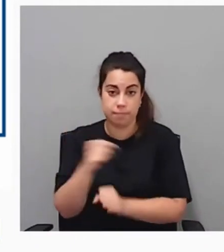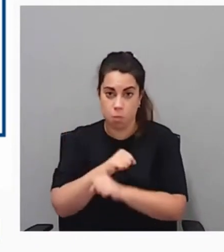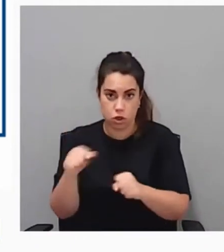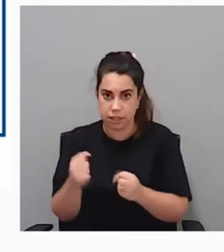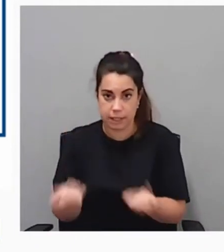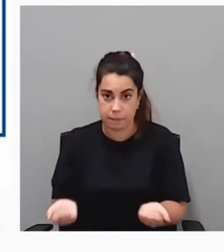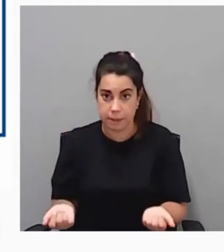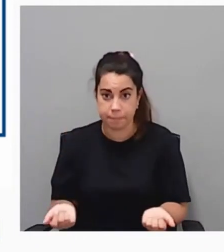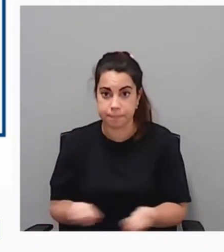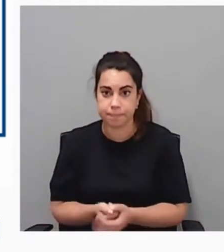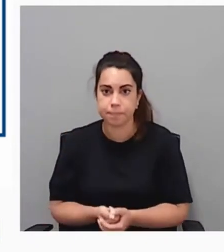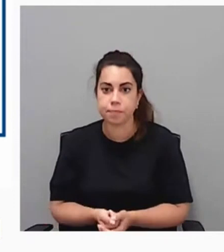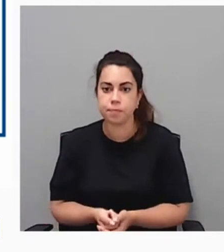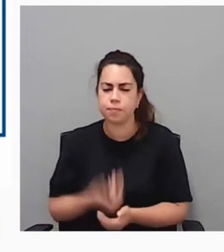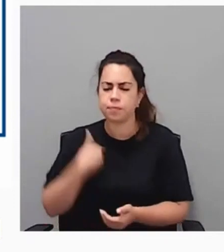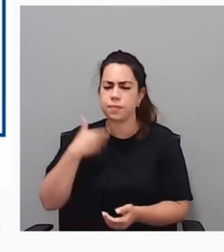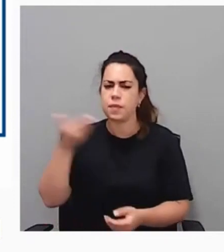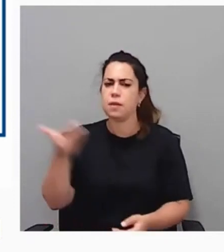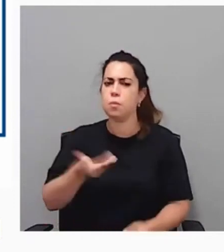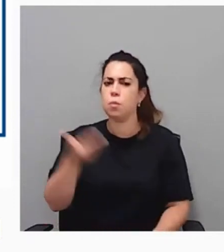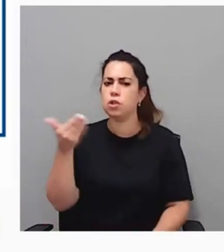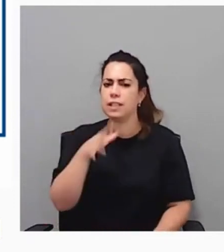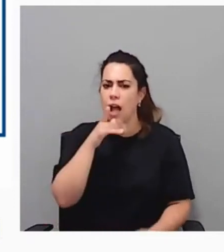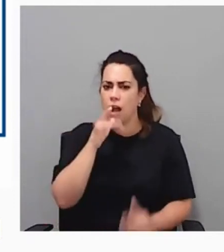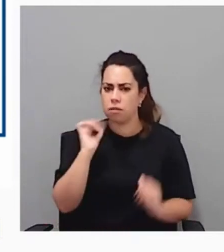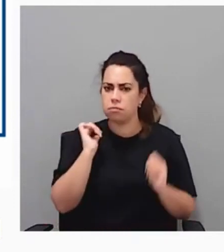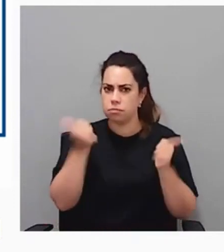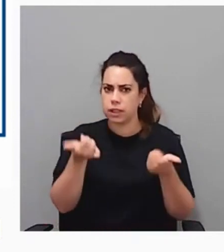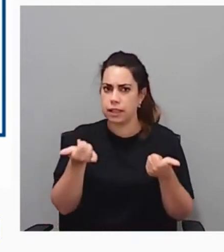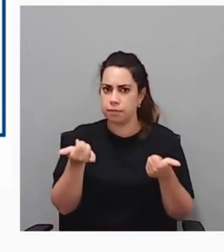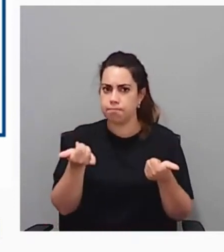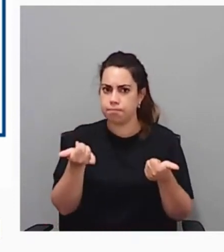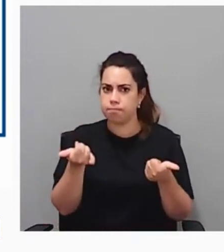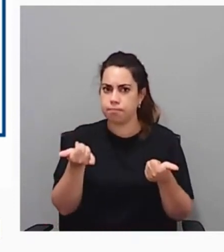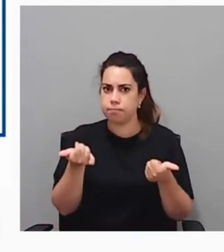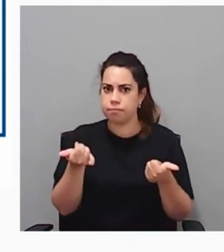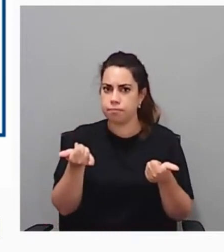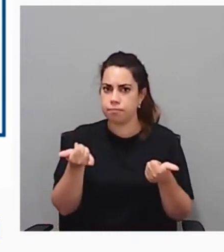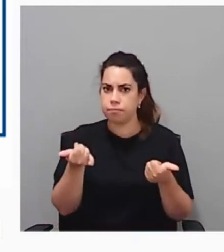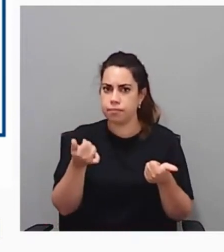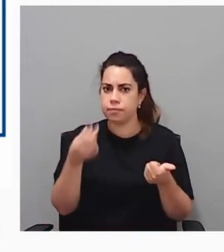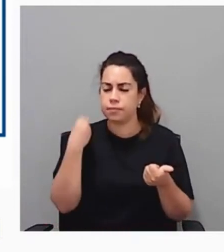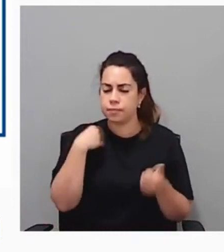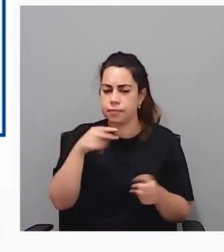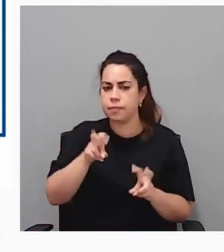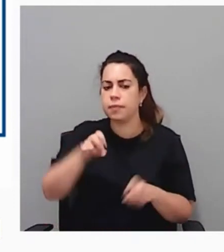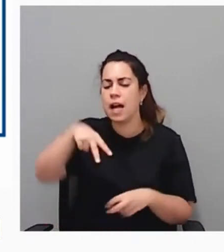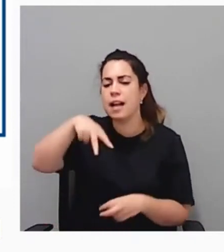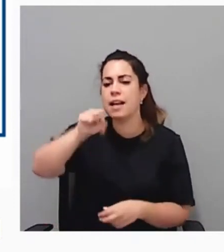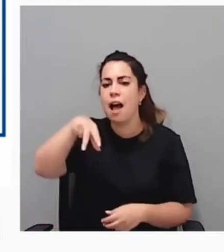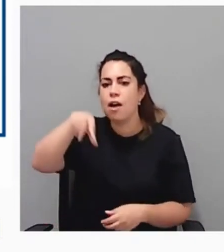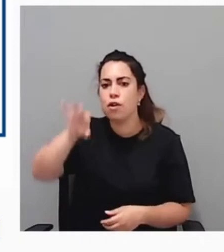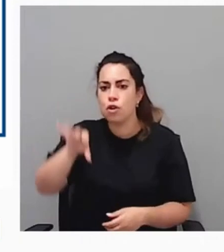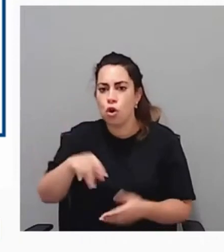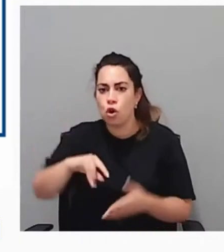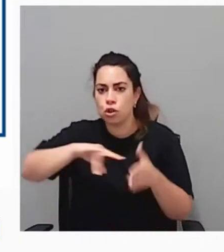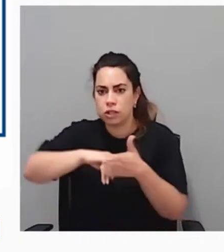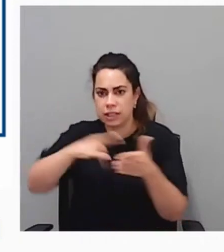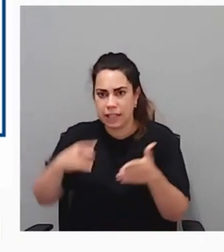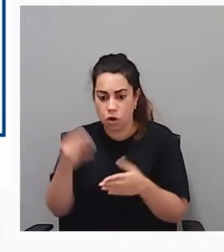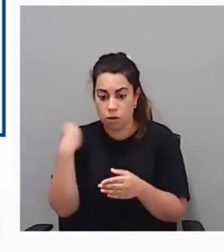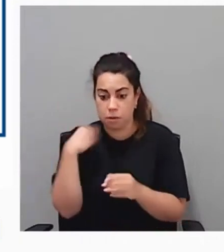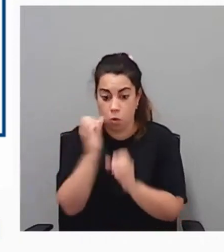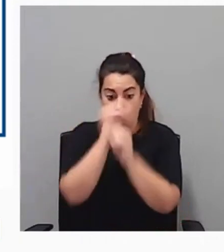Una cosa muy importante que está empezando a pasar ahora, y ahí es donde voy a cómo la nanotecnología y cómo la nanotecnología aproximándose a la biología